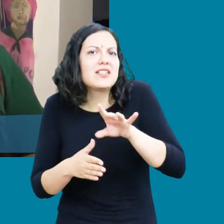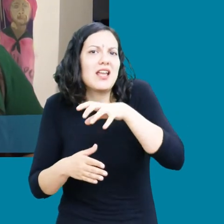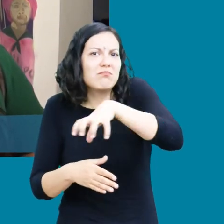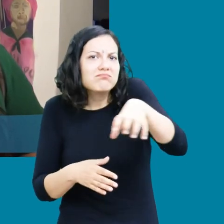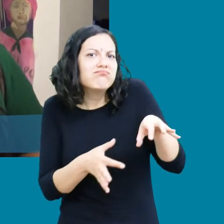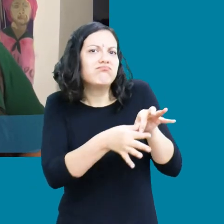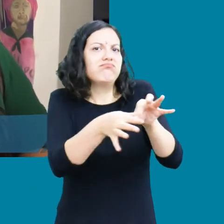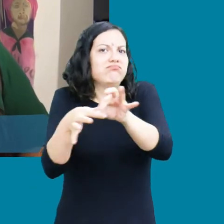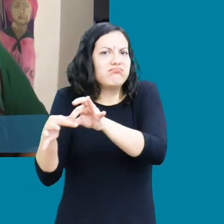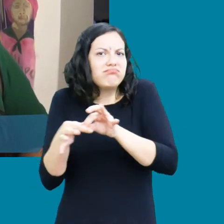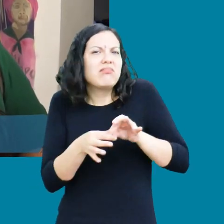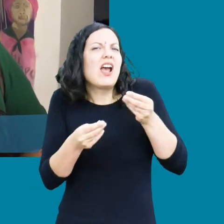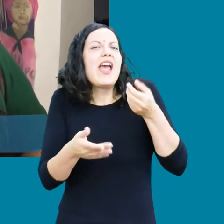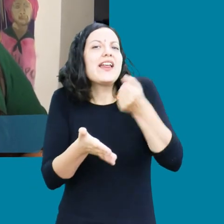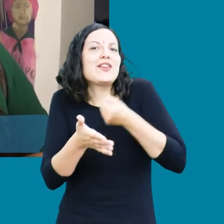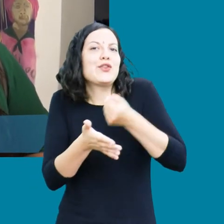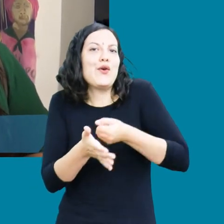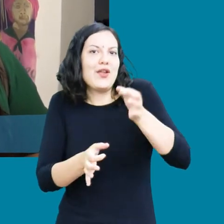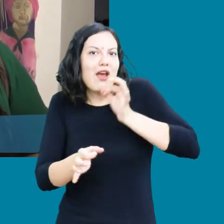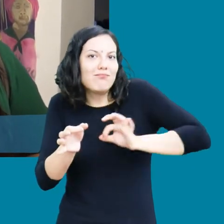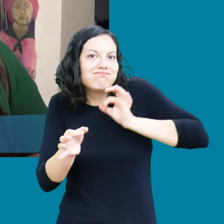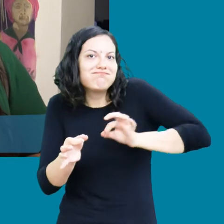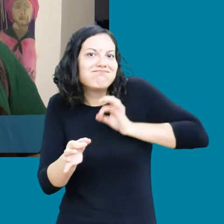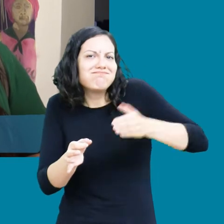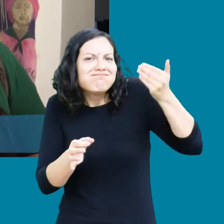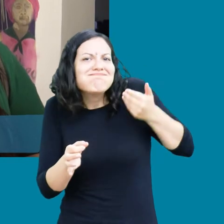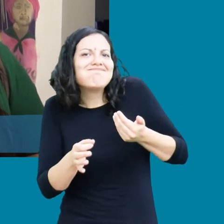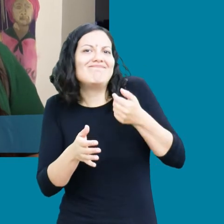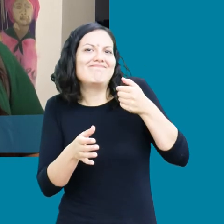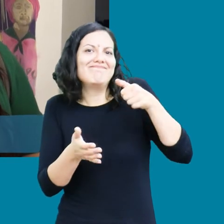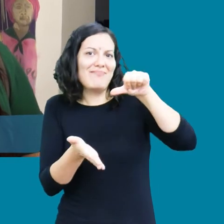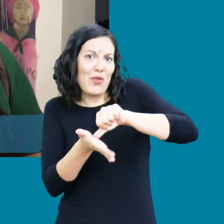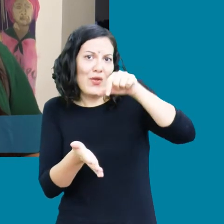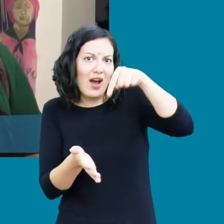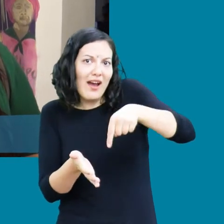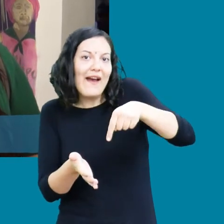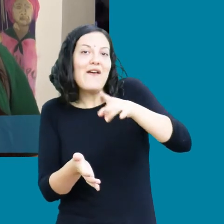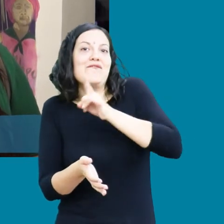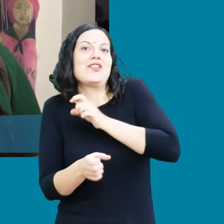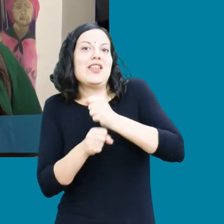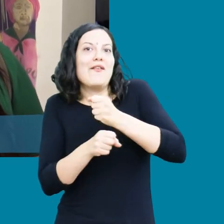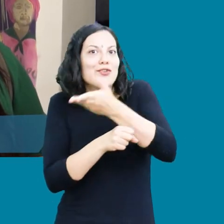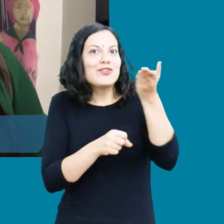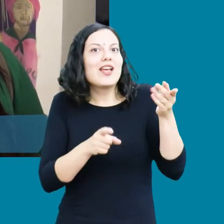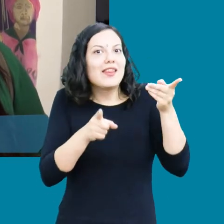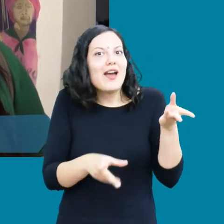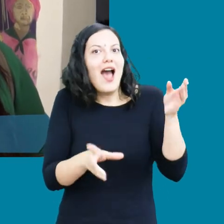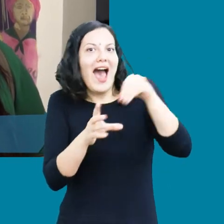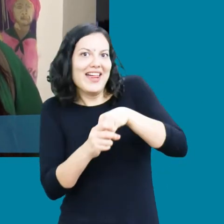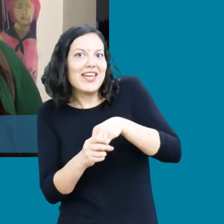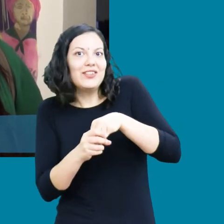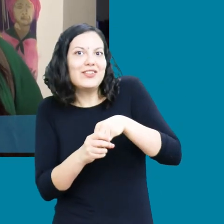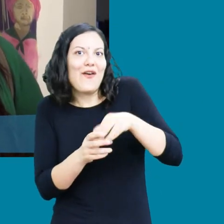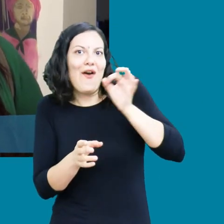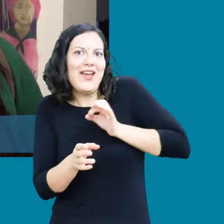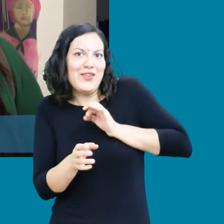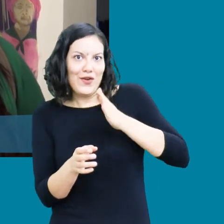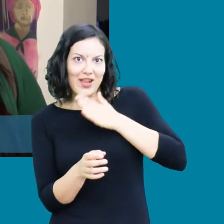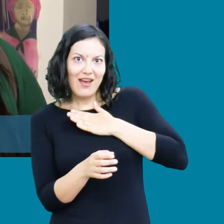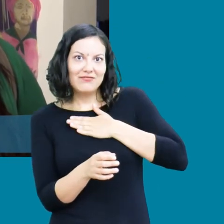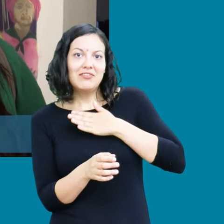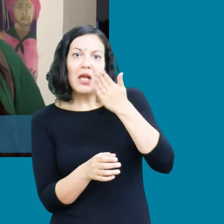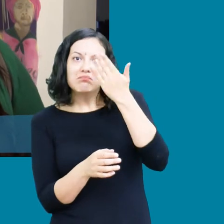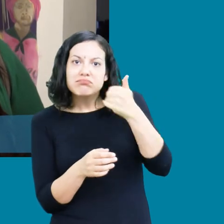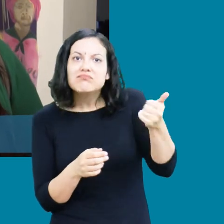en nuestra historia de lucha local, y la Facultad de Trabajo Social no está exenta en esta historia, así que fuimos